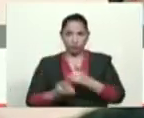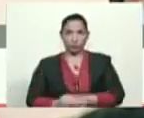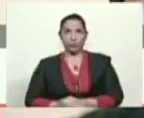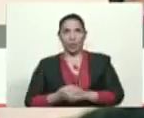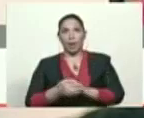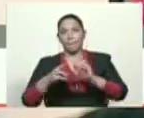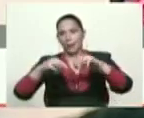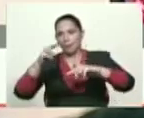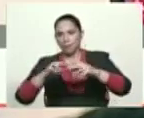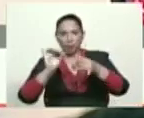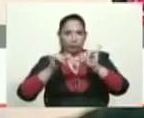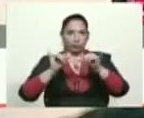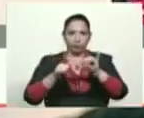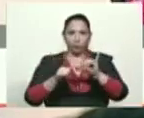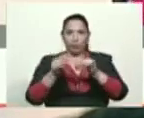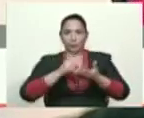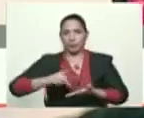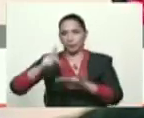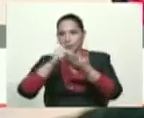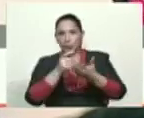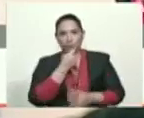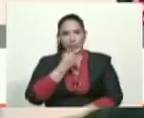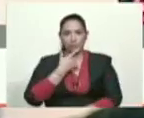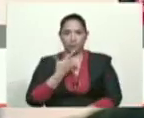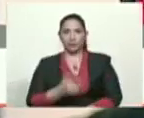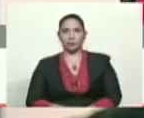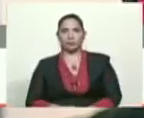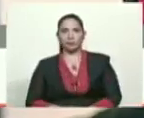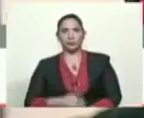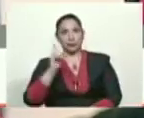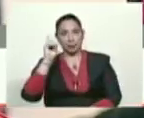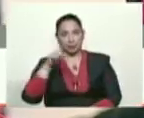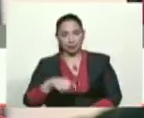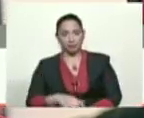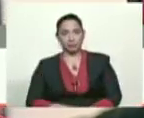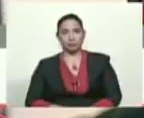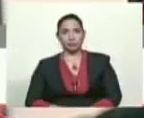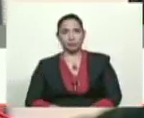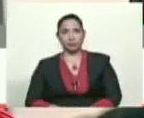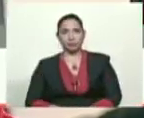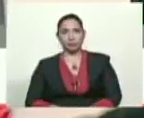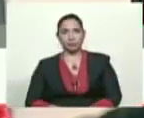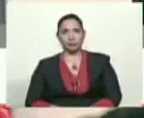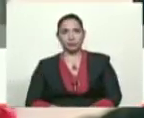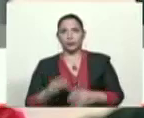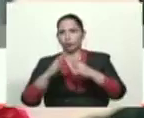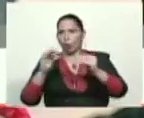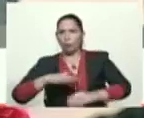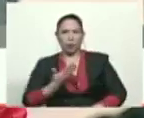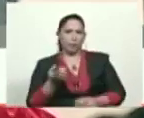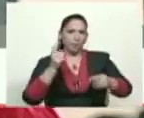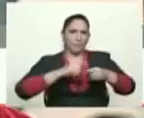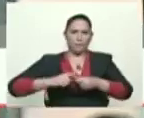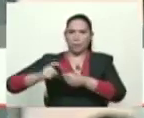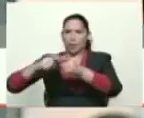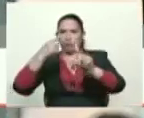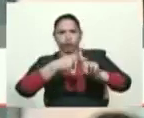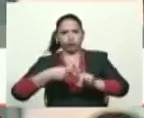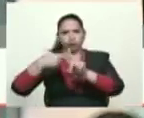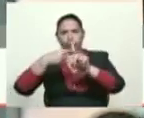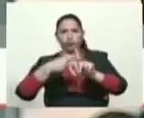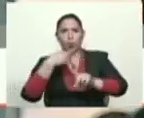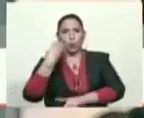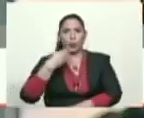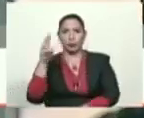ingenieros que participarán en el embellecimiento y por supuesto de todo el que se pueda sumar de la juventud venezolana